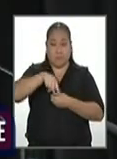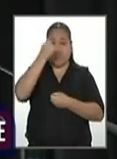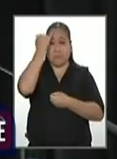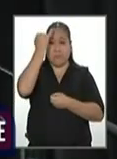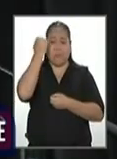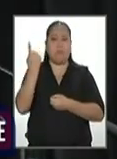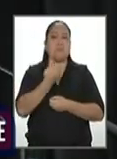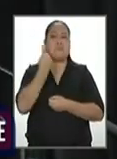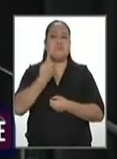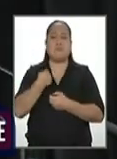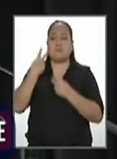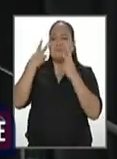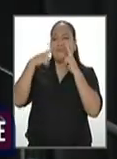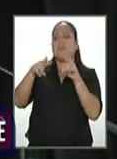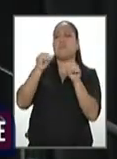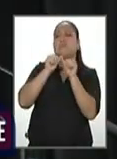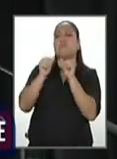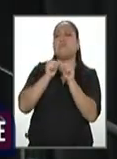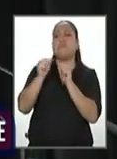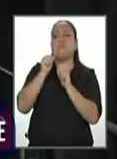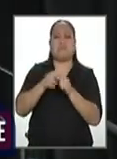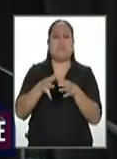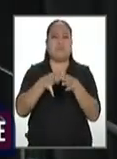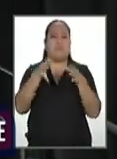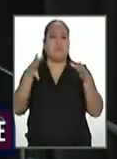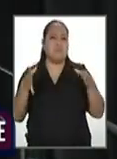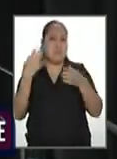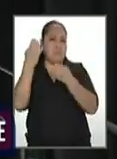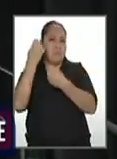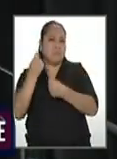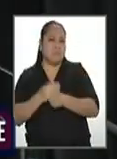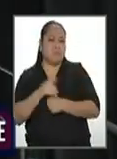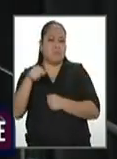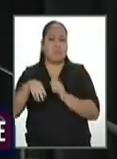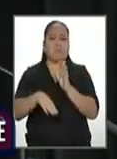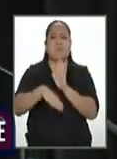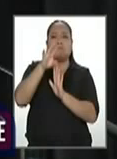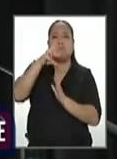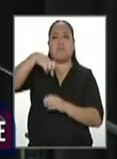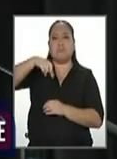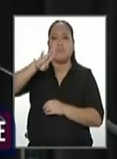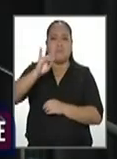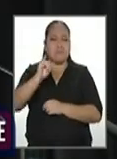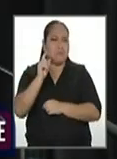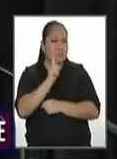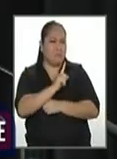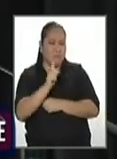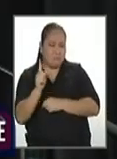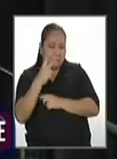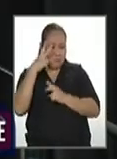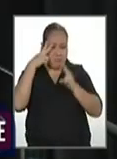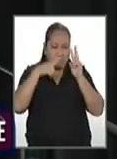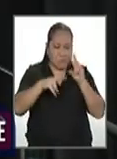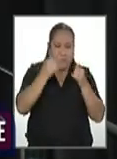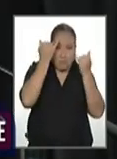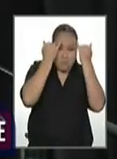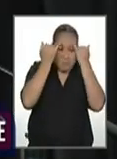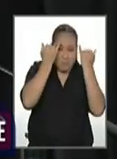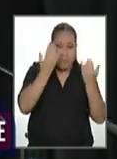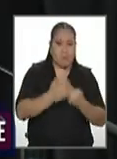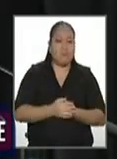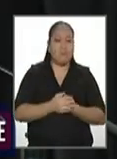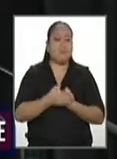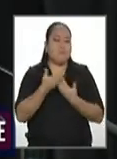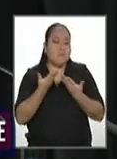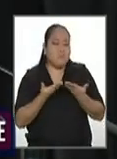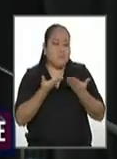no es solamente mirar las cifras macroeconómicas, que si creció el PBI. Es una propuesta que te está